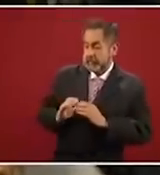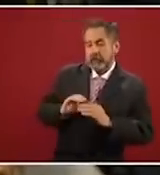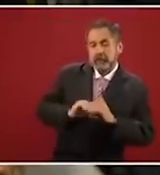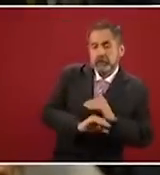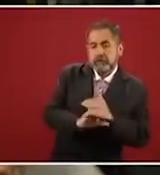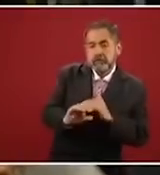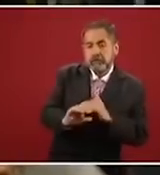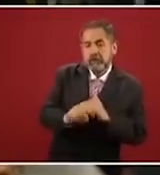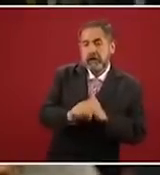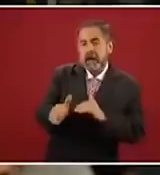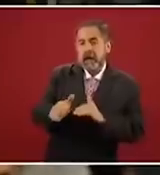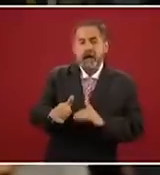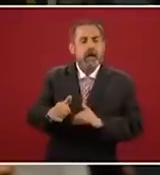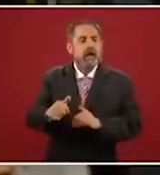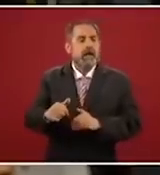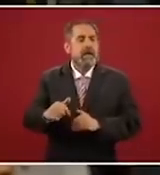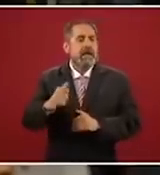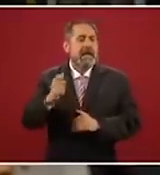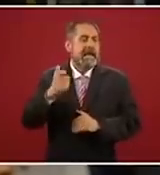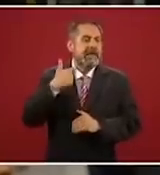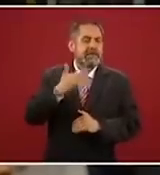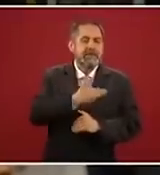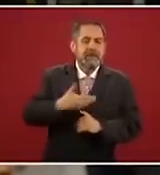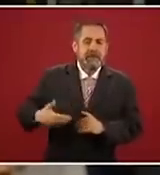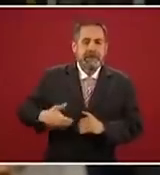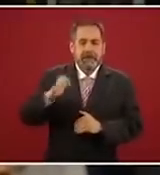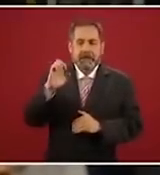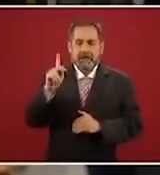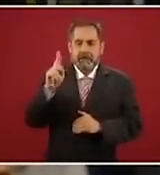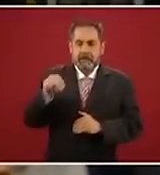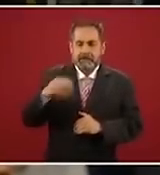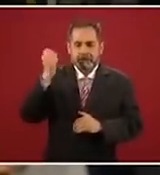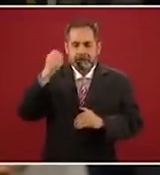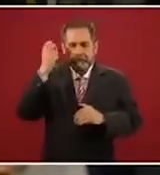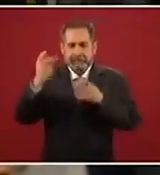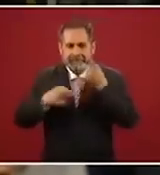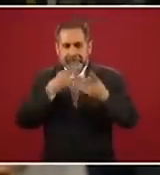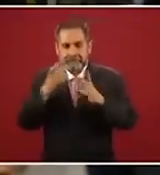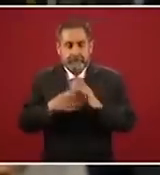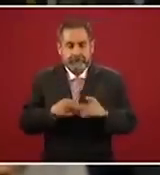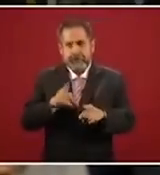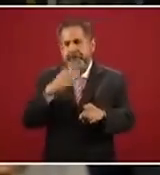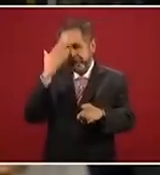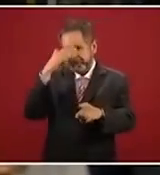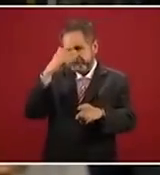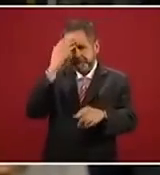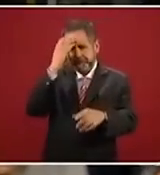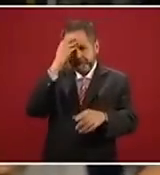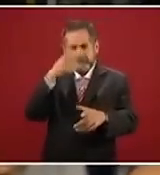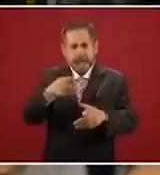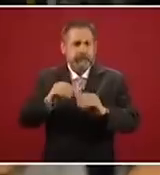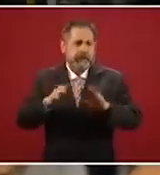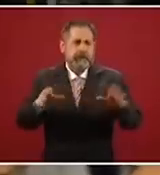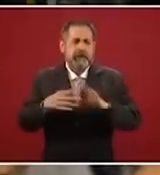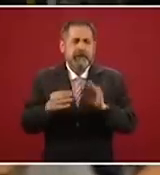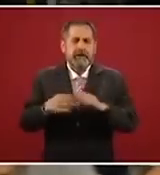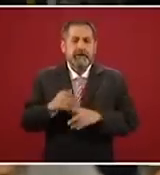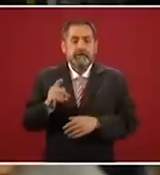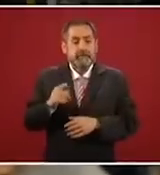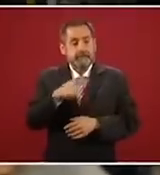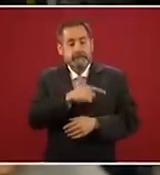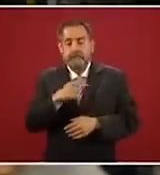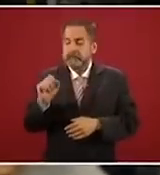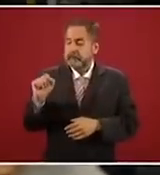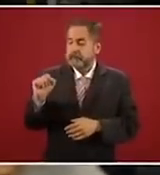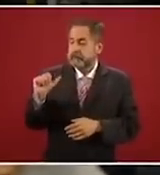Enrique Peña Nieto. Usted debe conocer el tema, sobre todo porque, además de que ha sido público, Santiago Nieto,